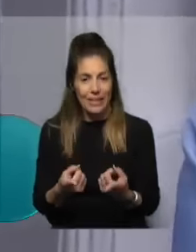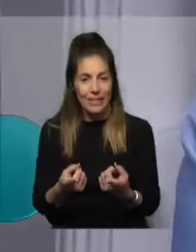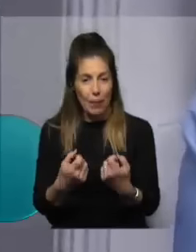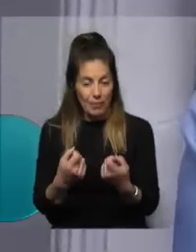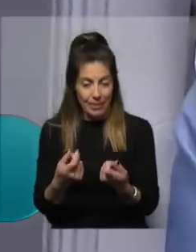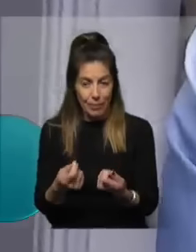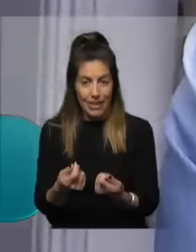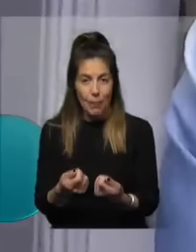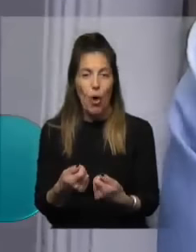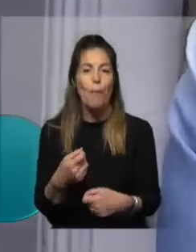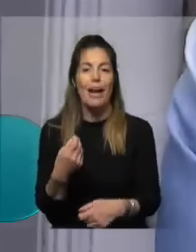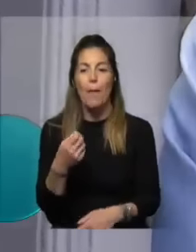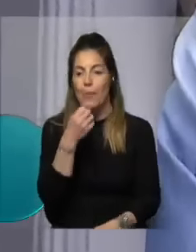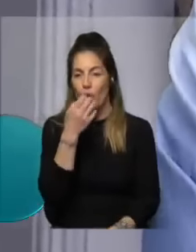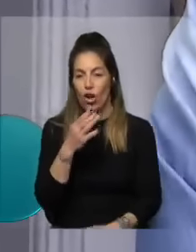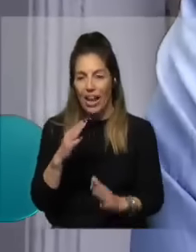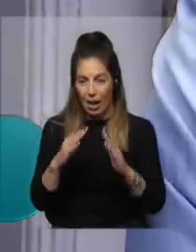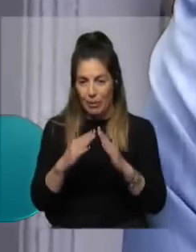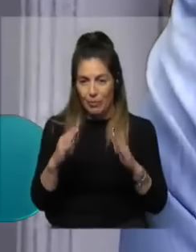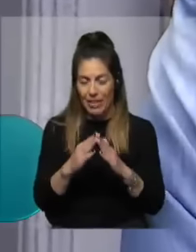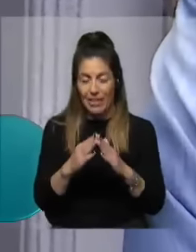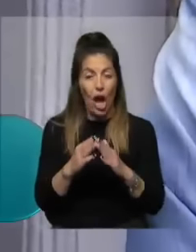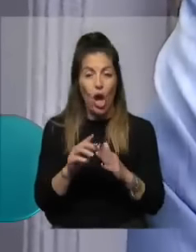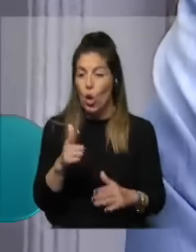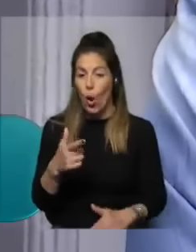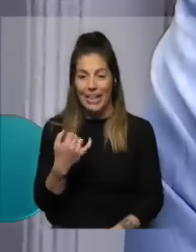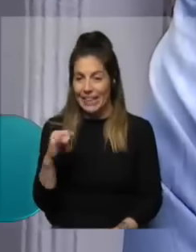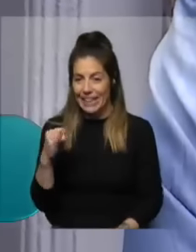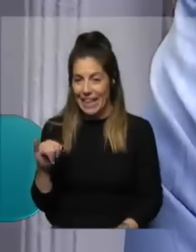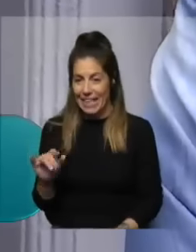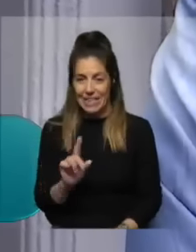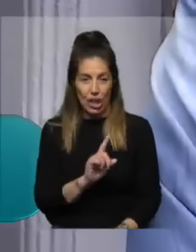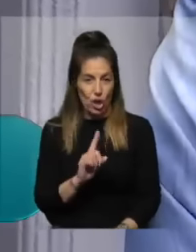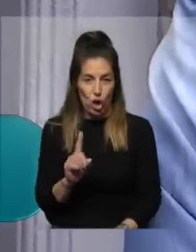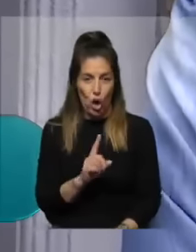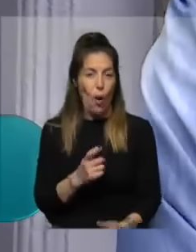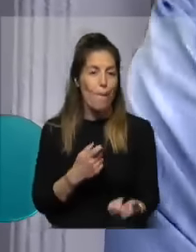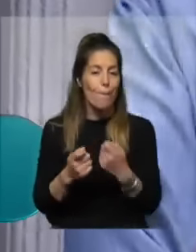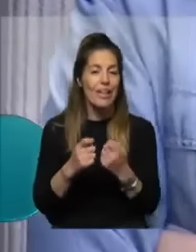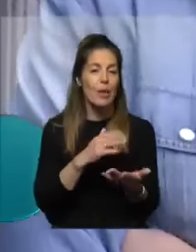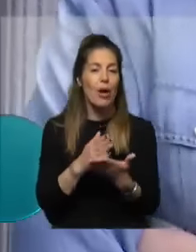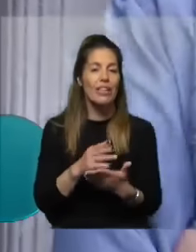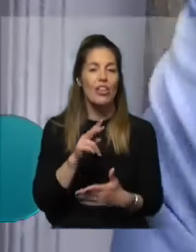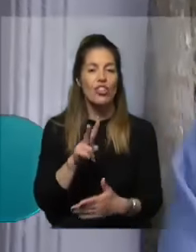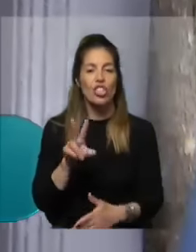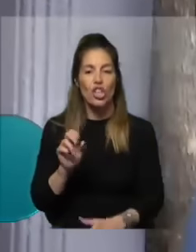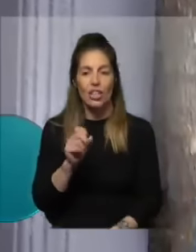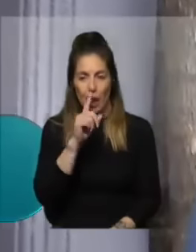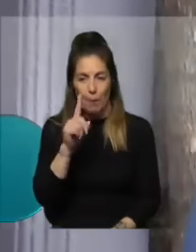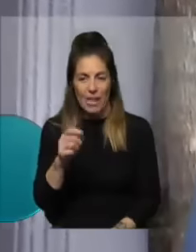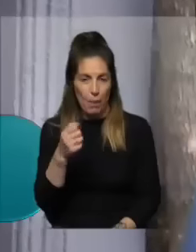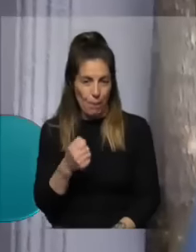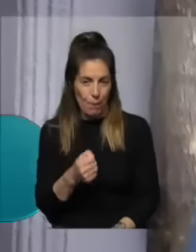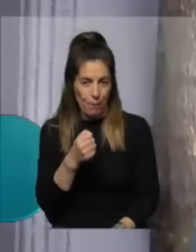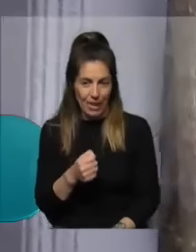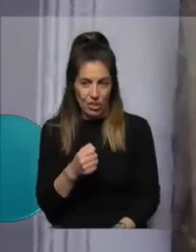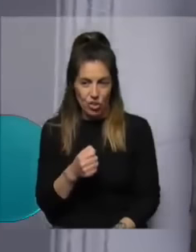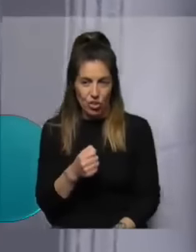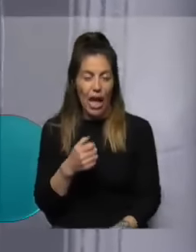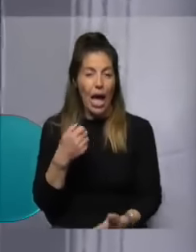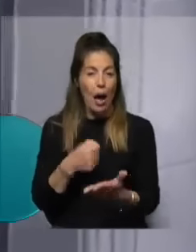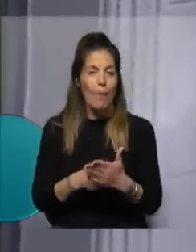vivienda. Son préstamos sin intereses, son préstamos de hasta 230 mil pesos, como bien dijiste, y a pagar en